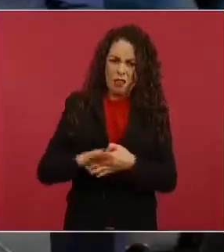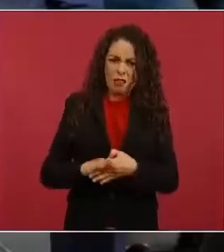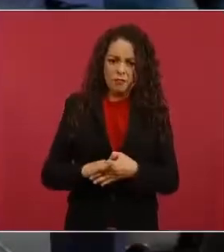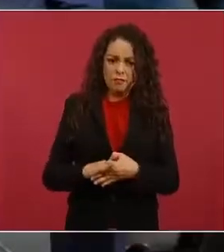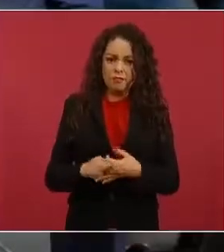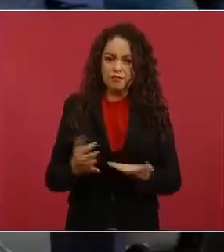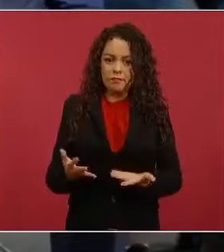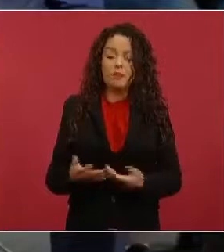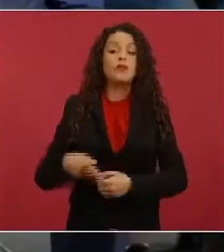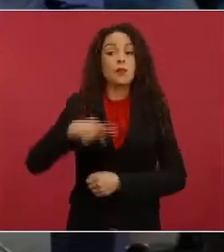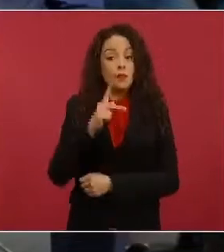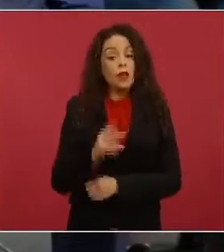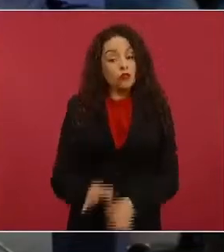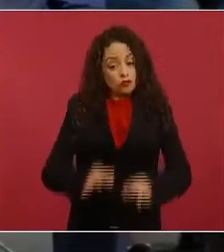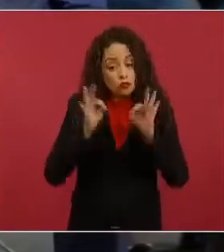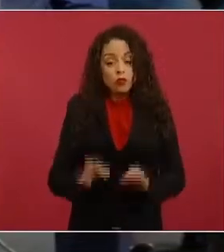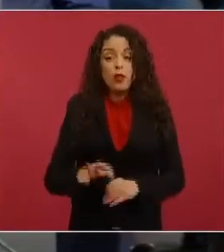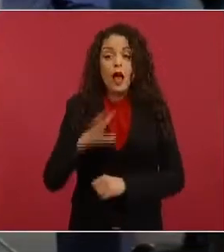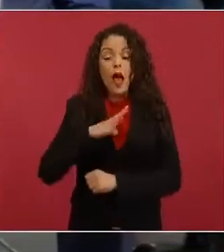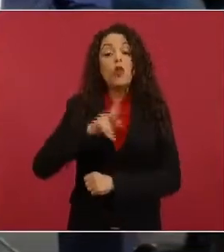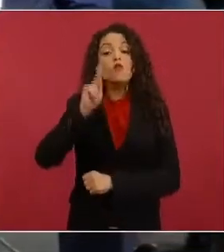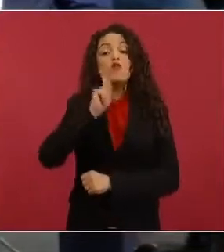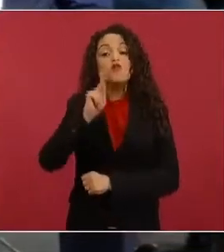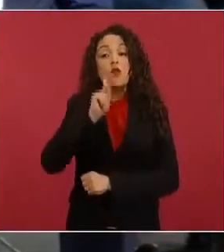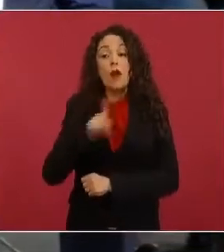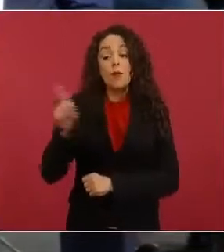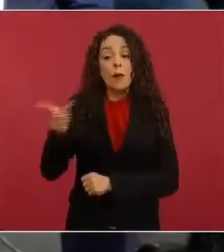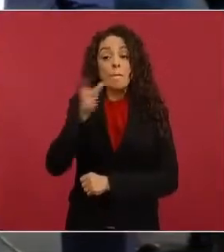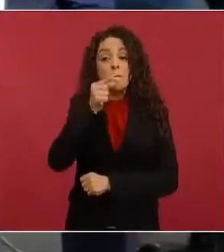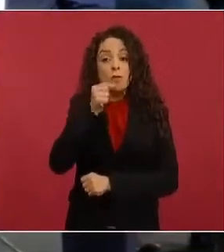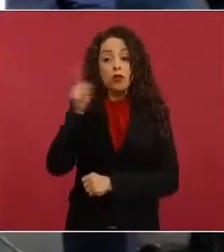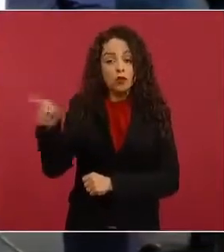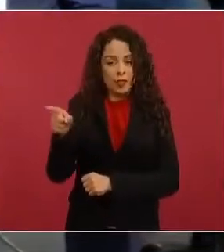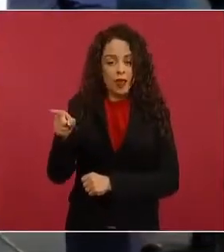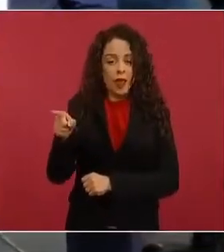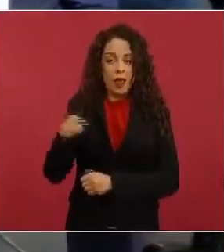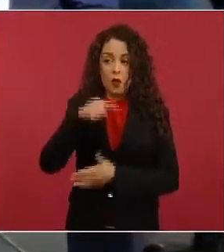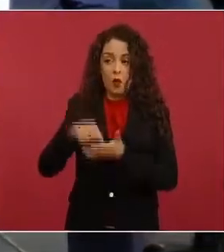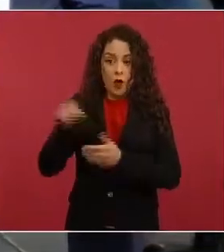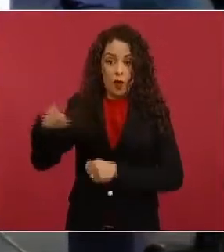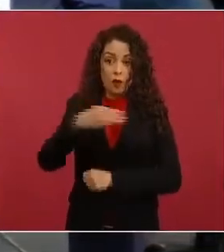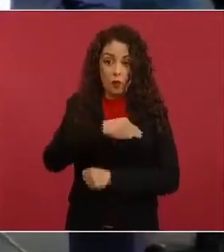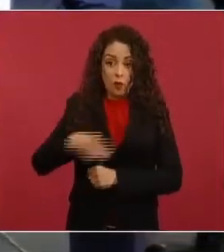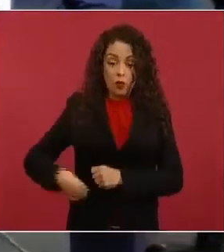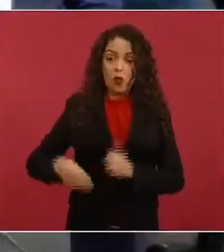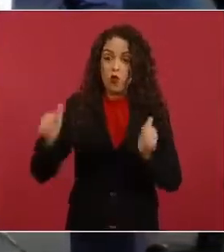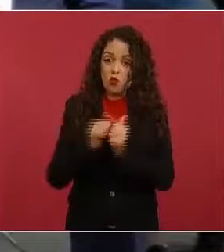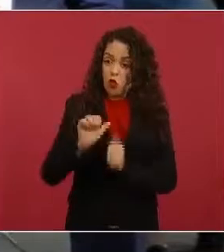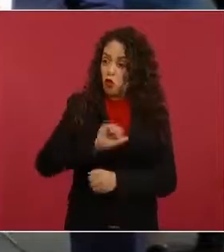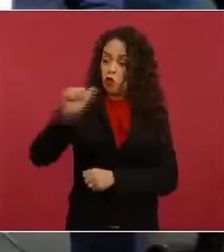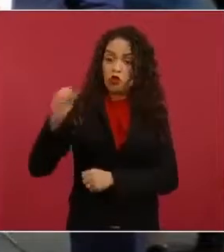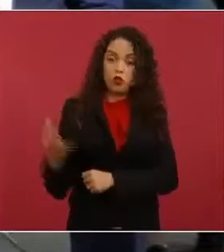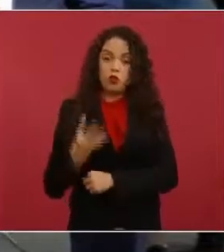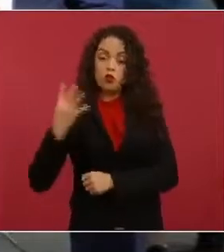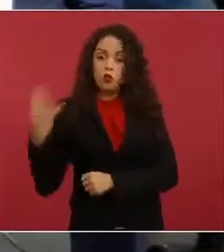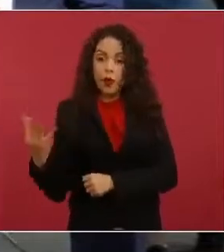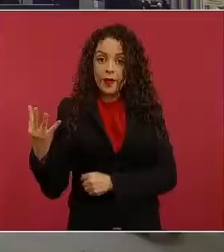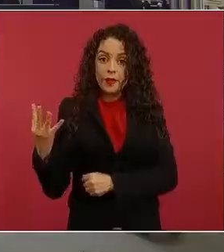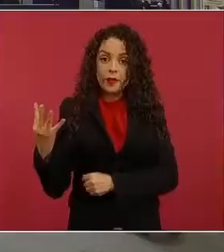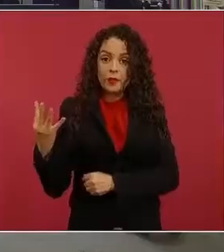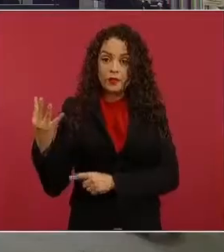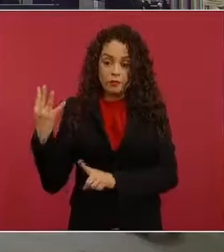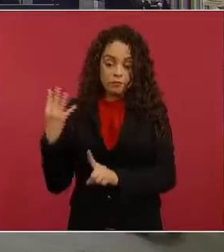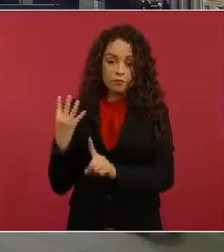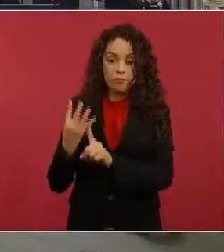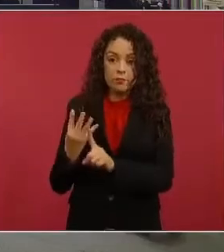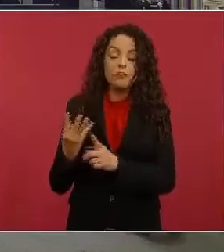hubo pruebas contundentes de la participación de este policía municipal, al igual que otros 4 efectivos. Incluso la